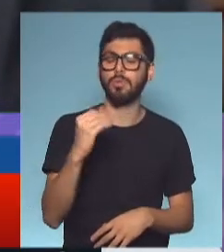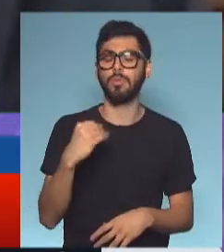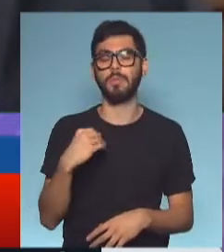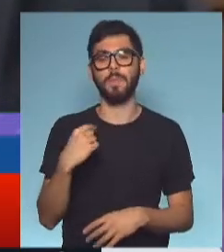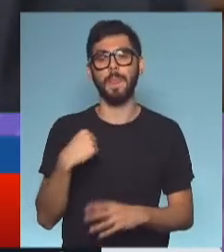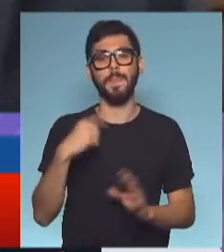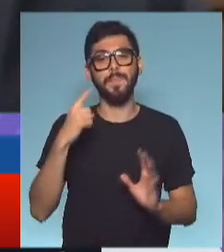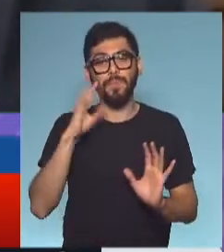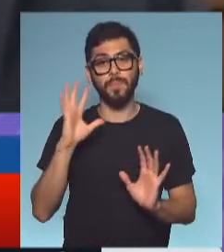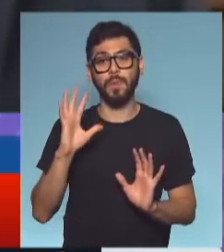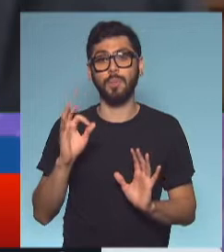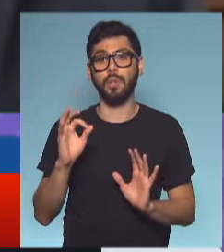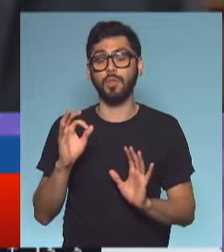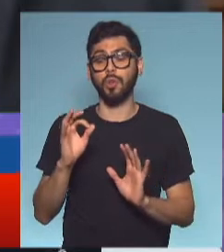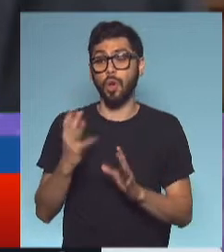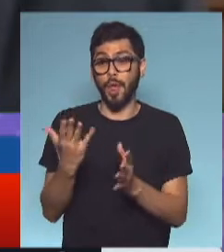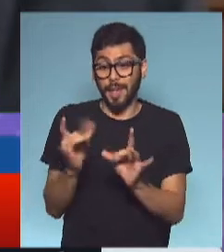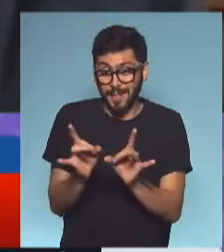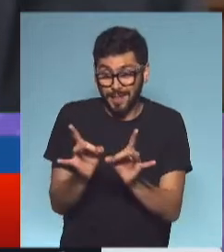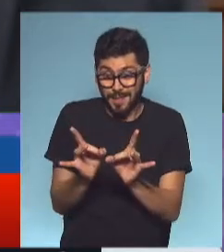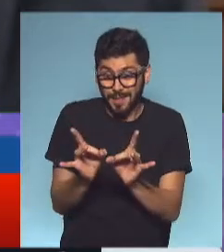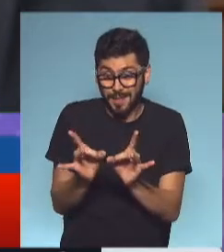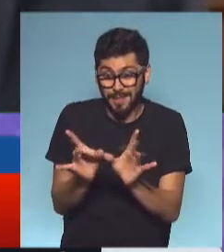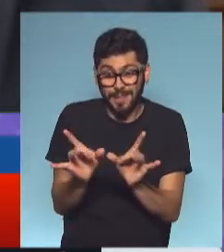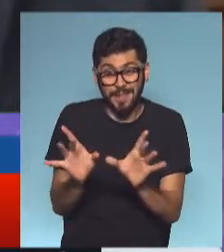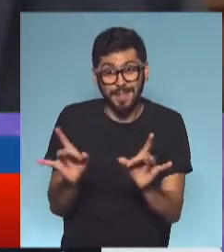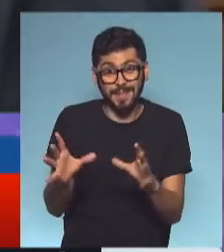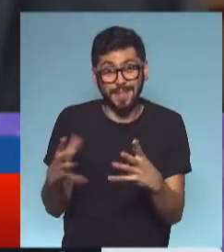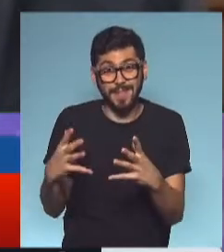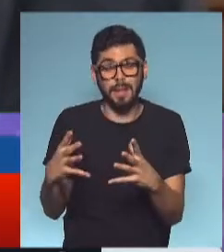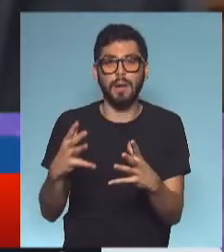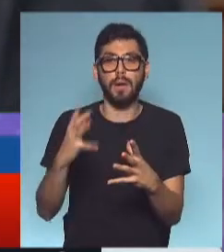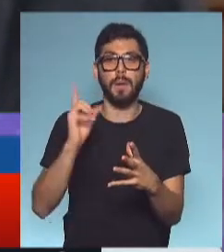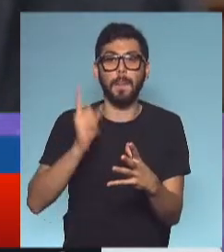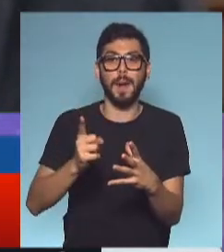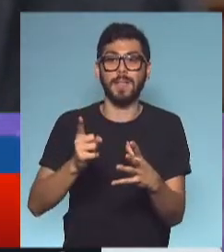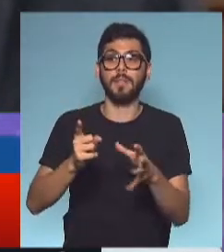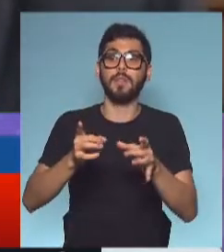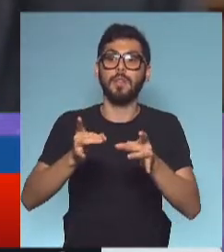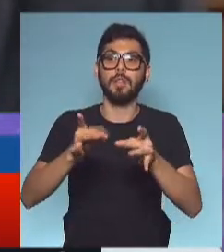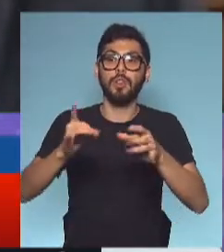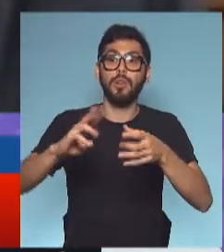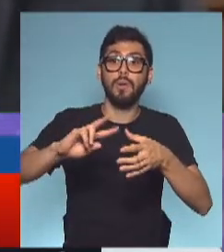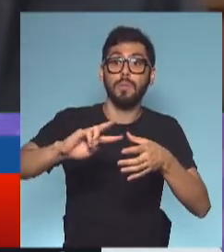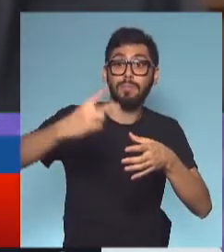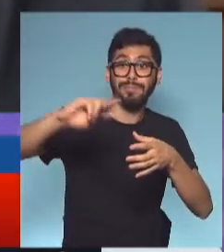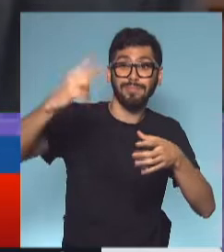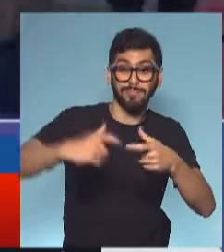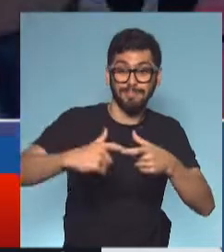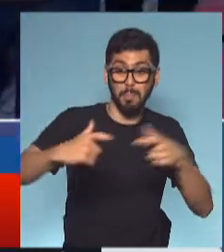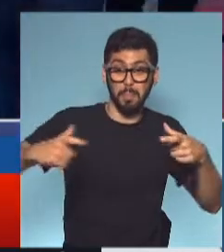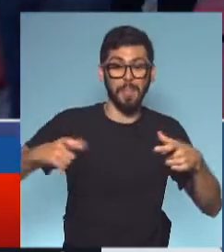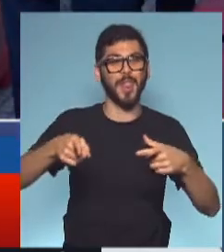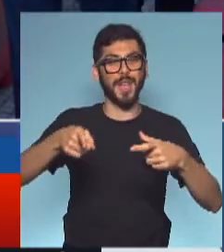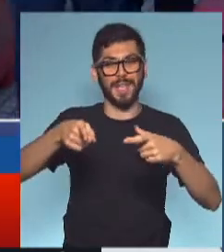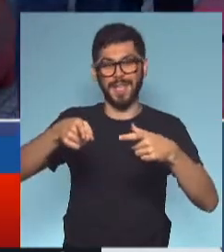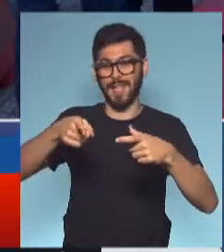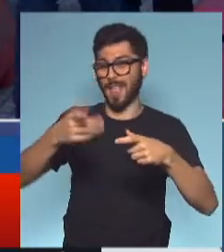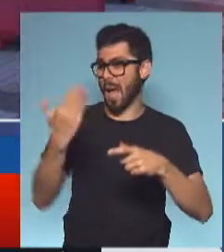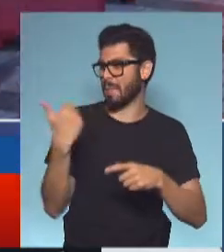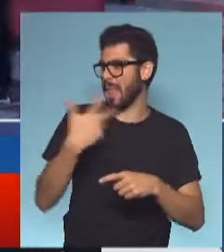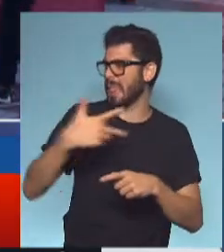efectivamente desde el nivel que teníamos de casos y sobre todo la tasa de crecimiento que tuvieron los casos de acá a 3